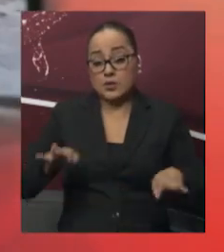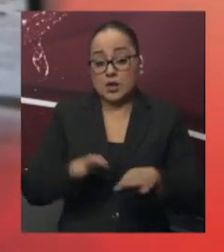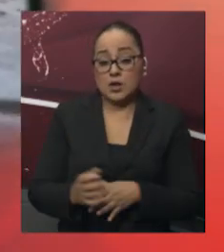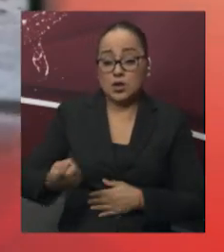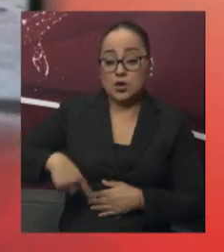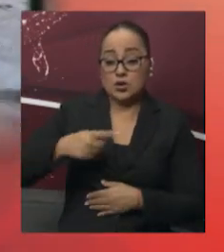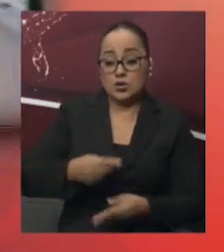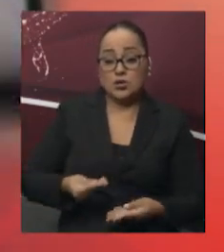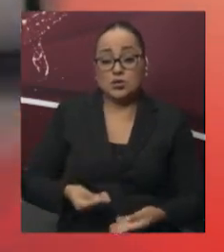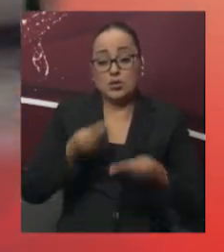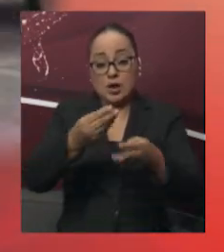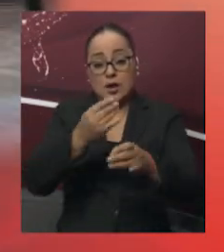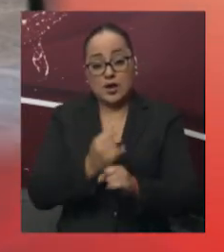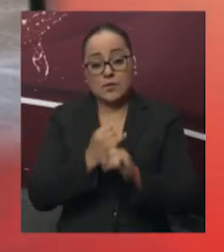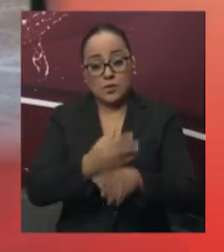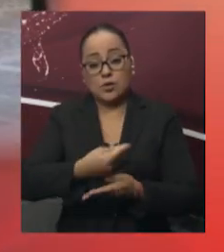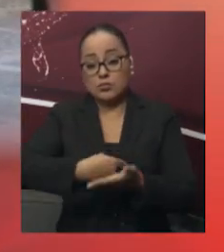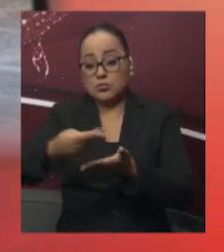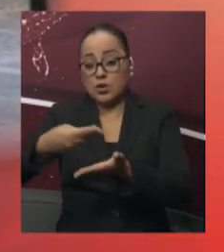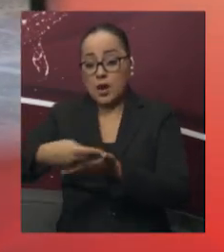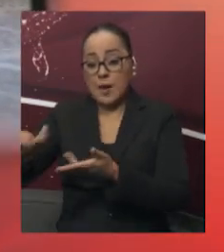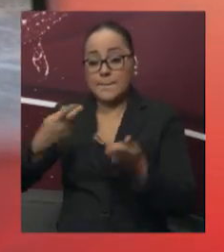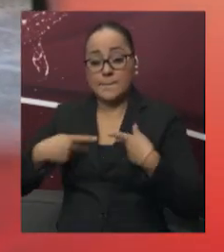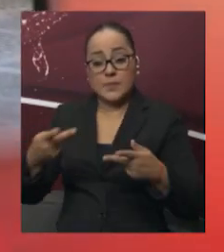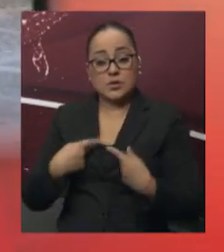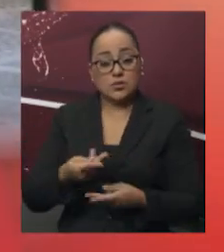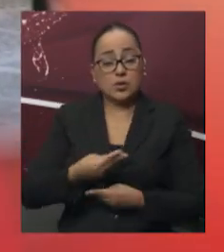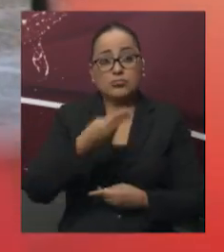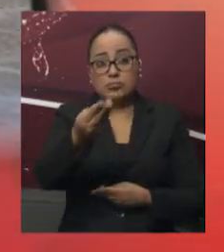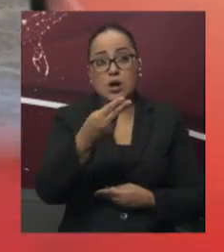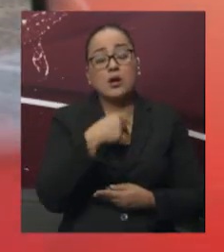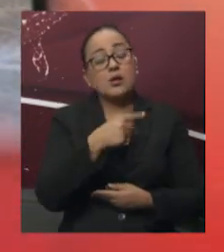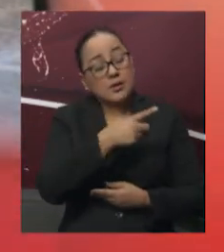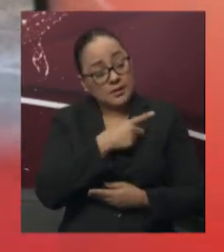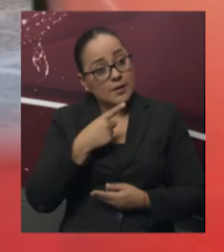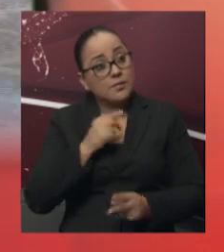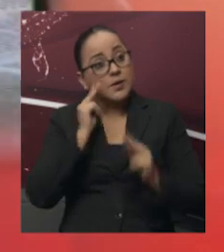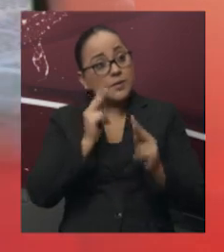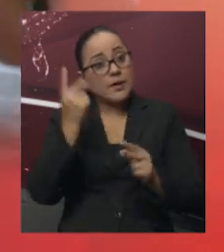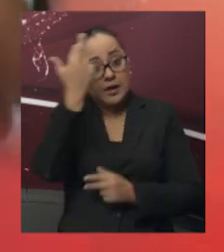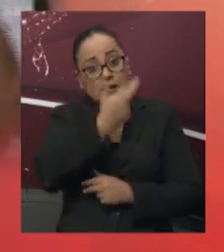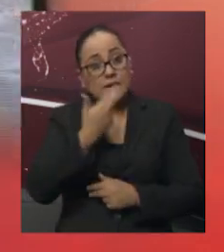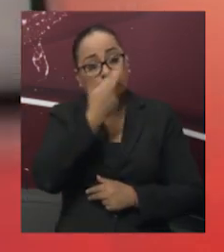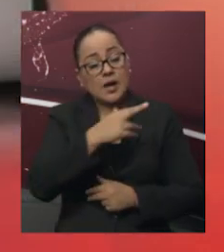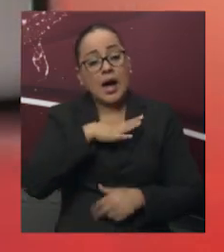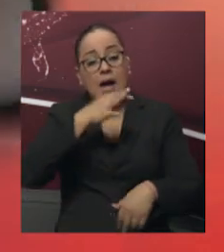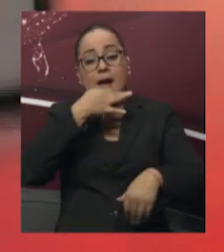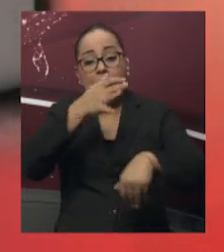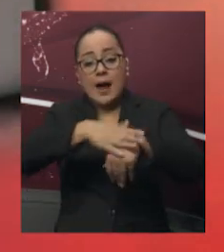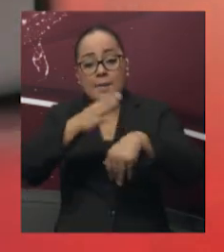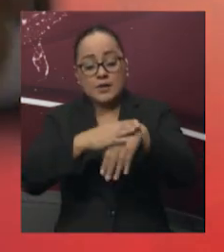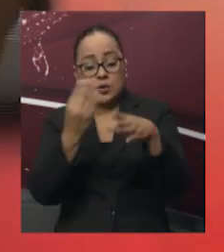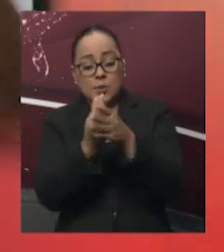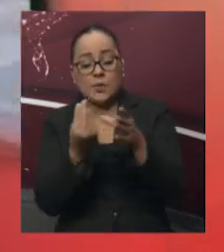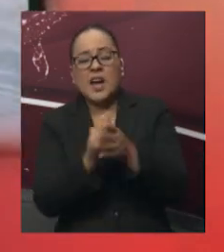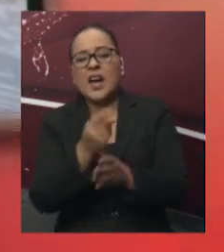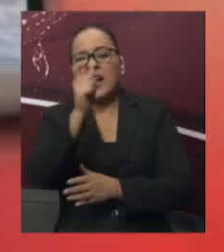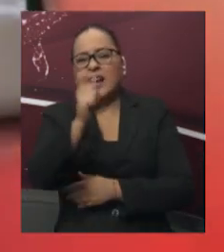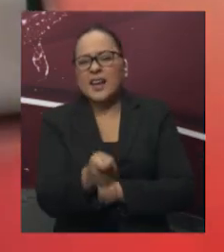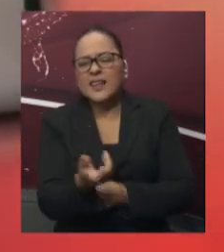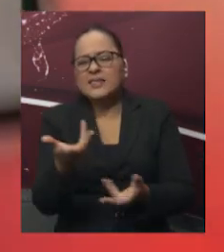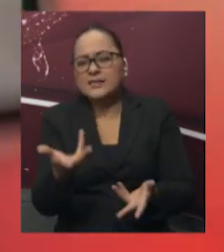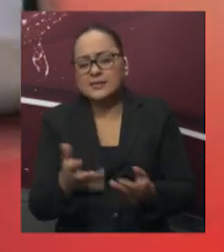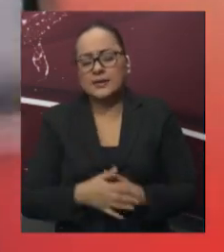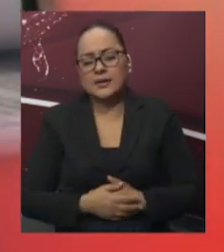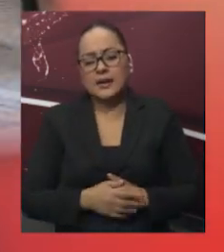nuestros datos personales a cualquier persona, que verifiquen si tienen un aviso de privacidad. ¿Qué es eso del aviso de privacidad? Es